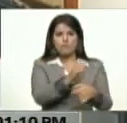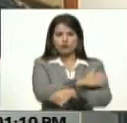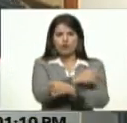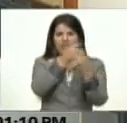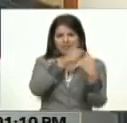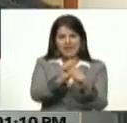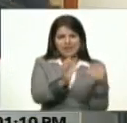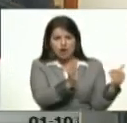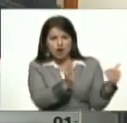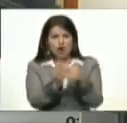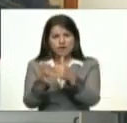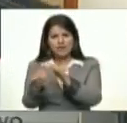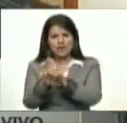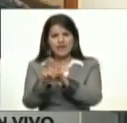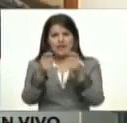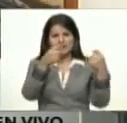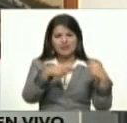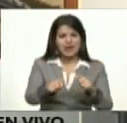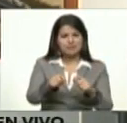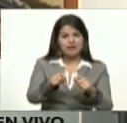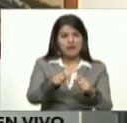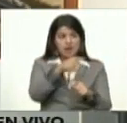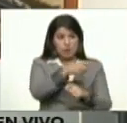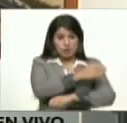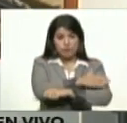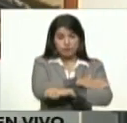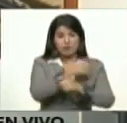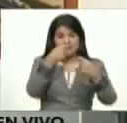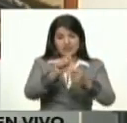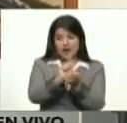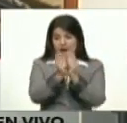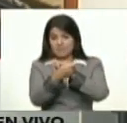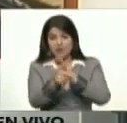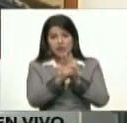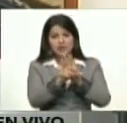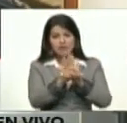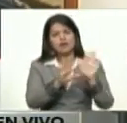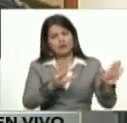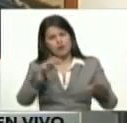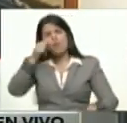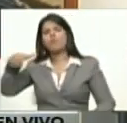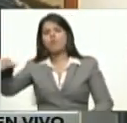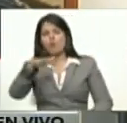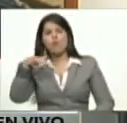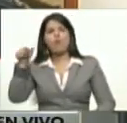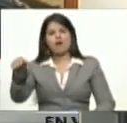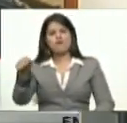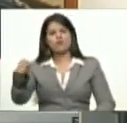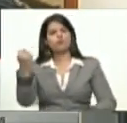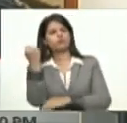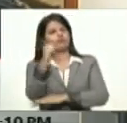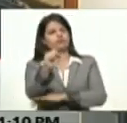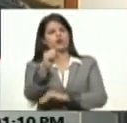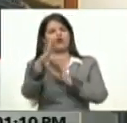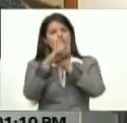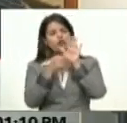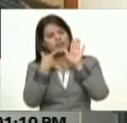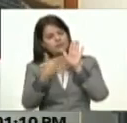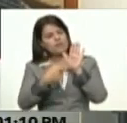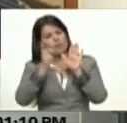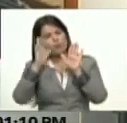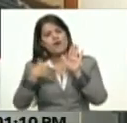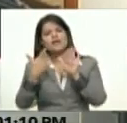atentar contra estas leyes, si la burguesía trata de modificar estas leyes, el pueblo en su rebelión constitucional